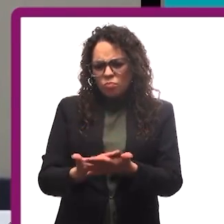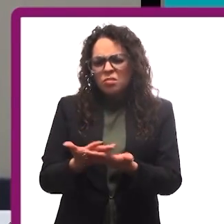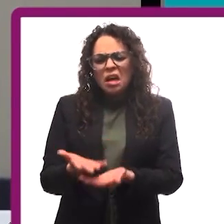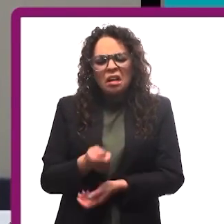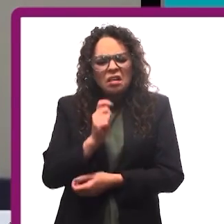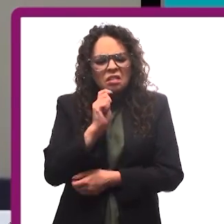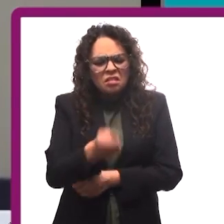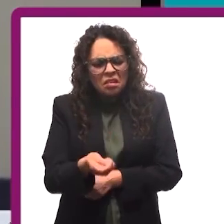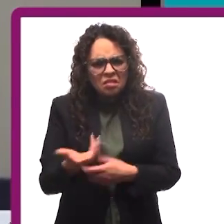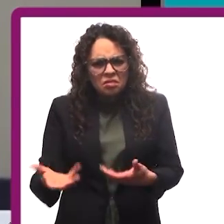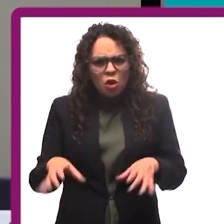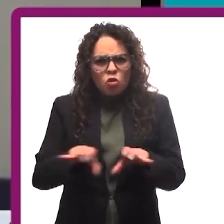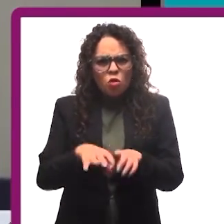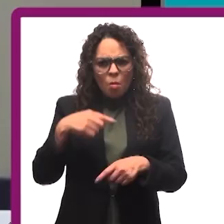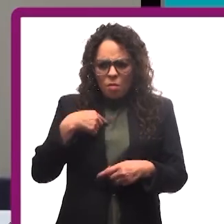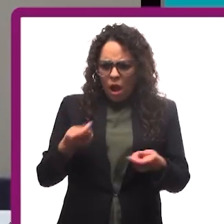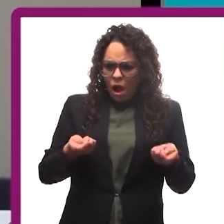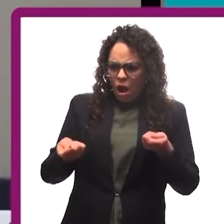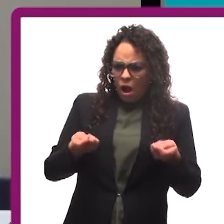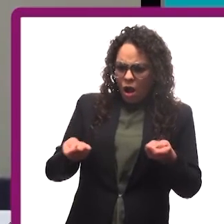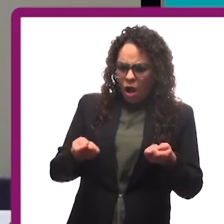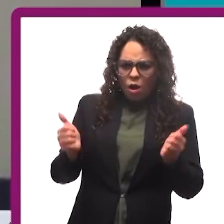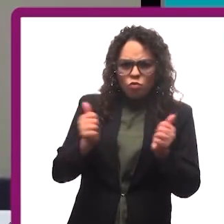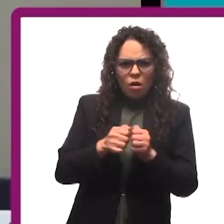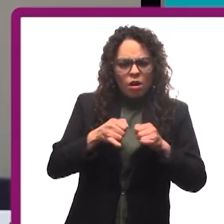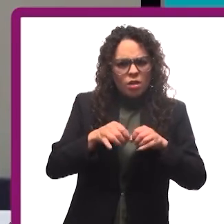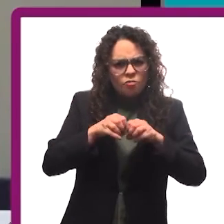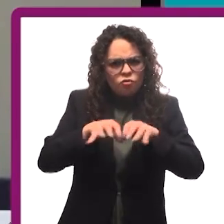comunicación? ¿Cómo me están manejando la información?